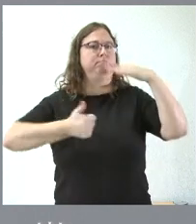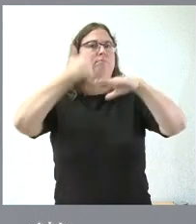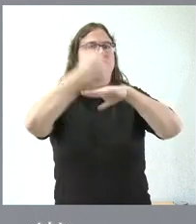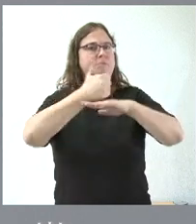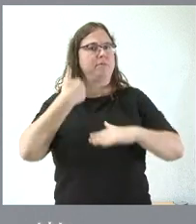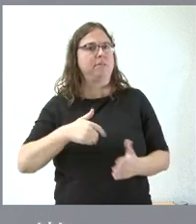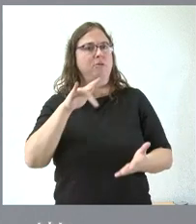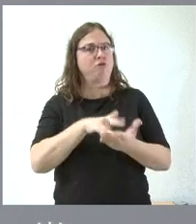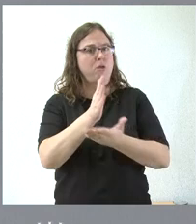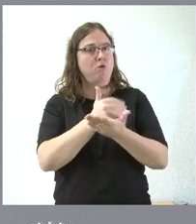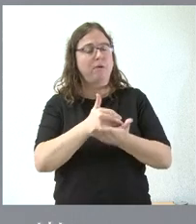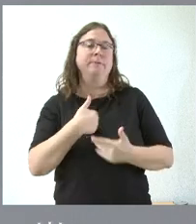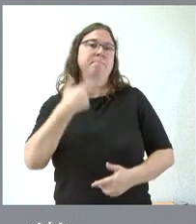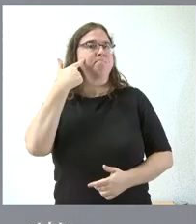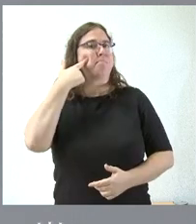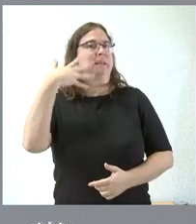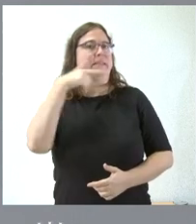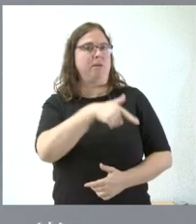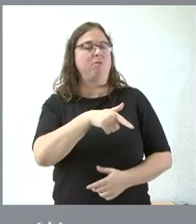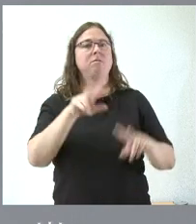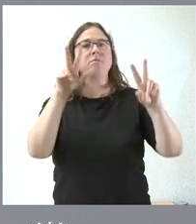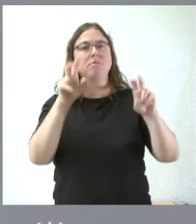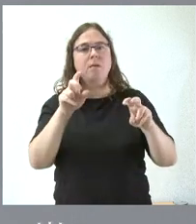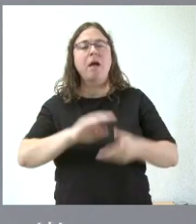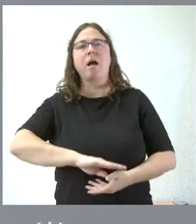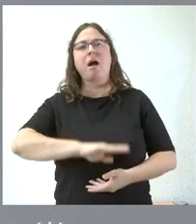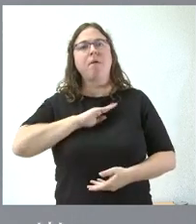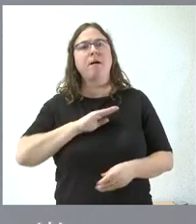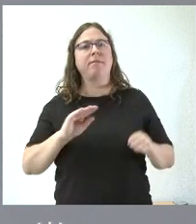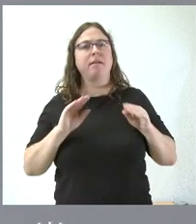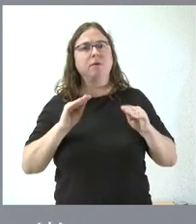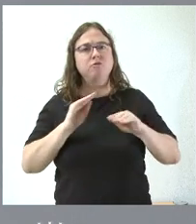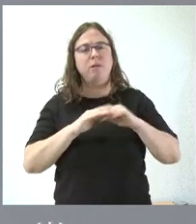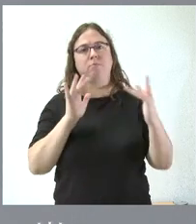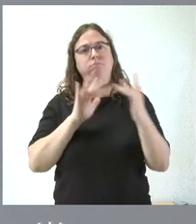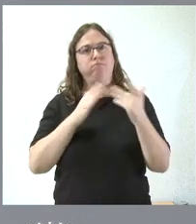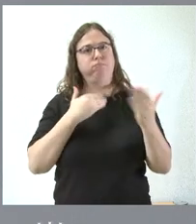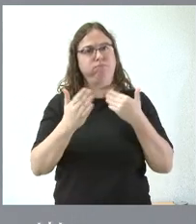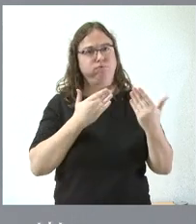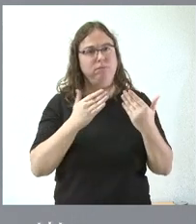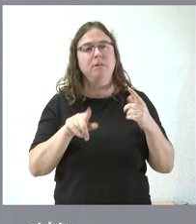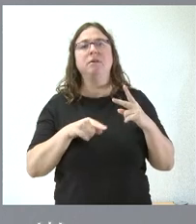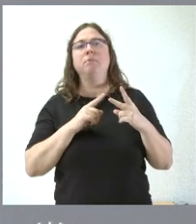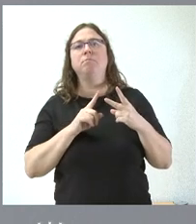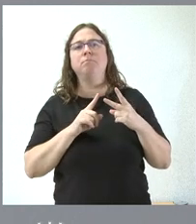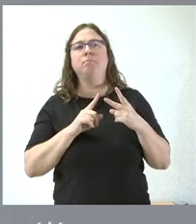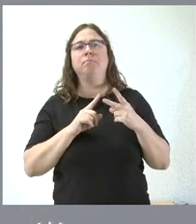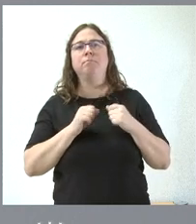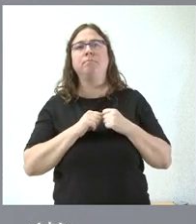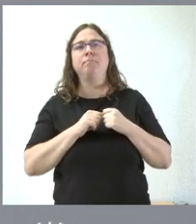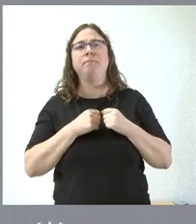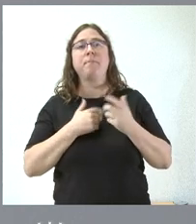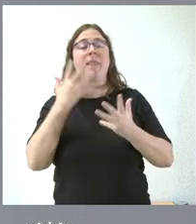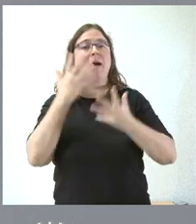comunidad Autónoma y por tanto tiene prestigio en lo que tiene que ver a su capacidad de interlocución tanto con la